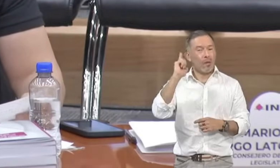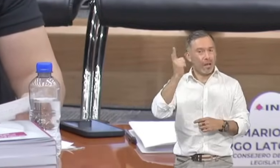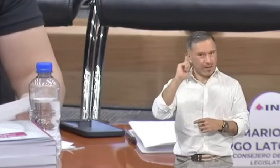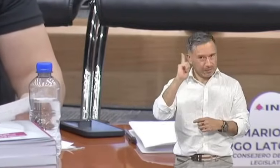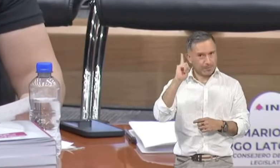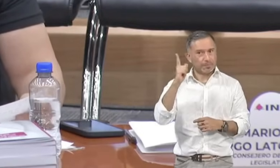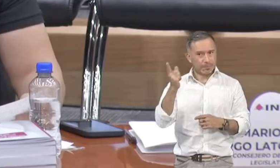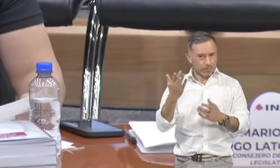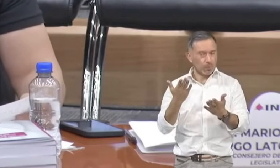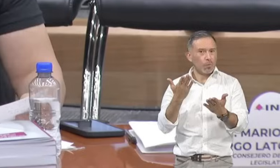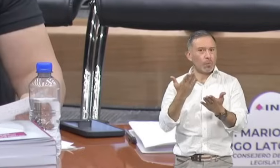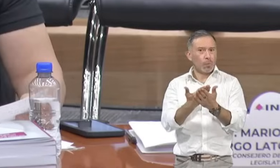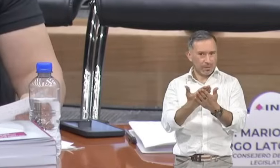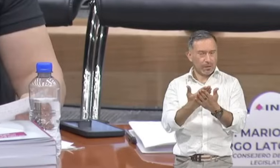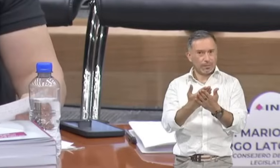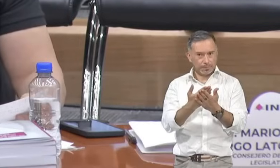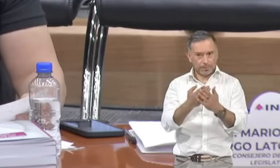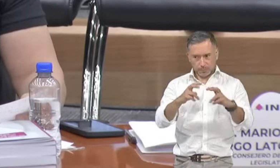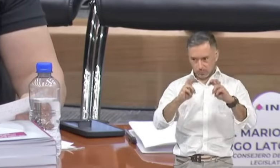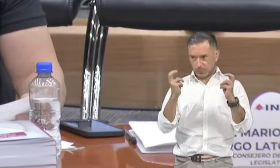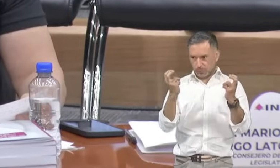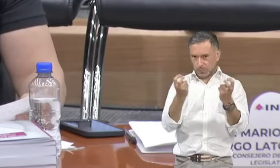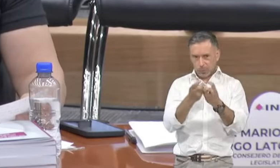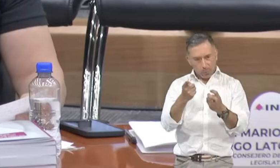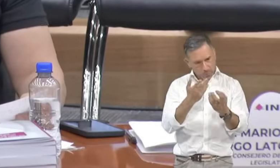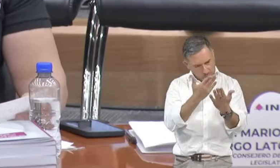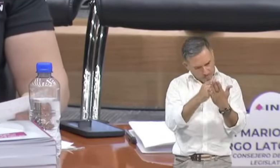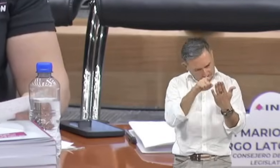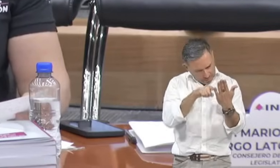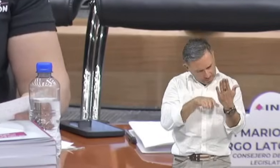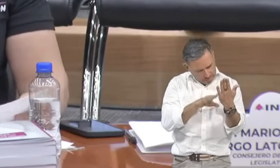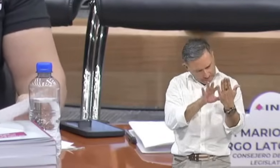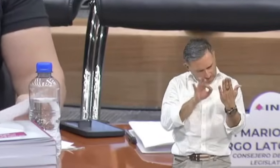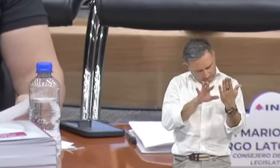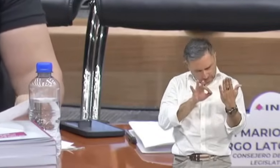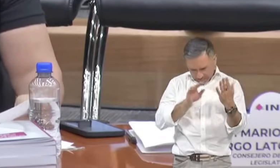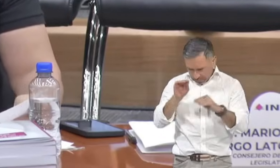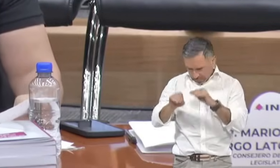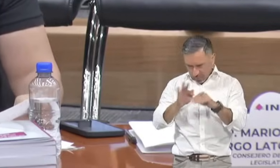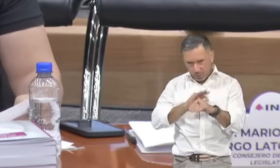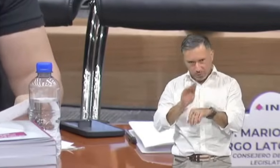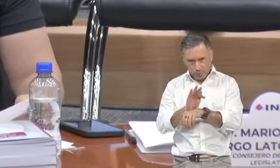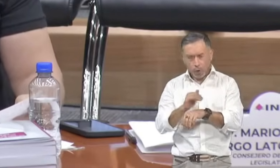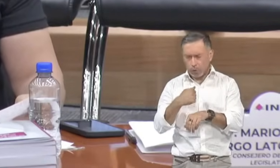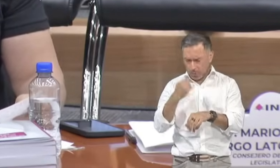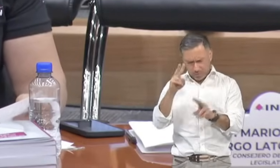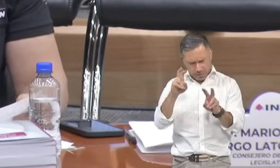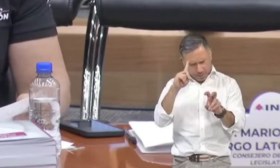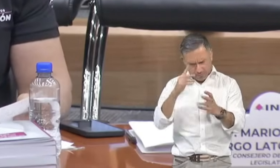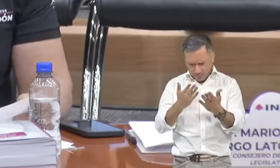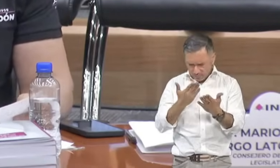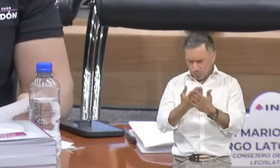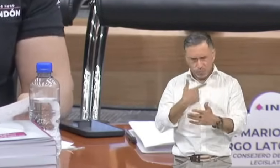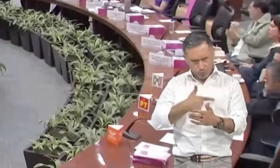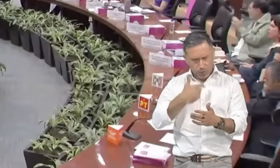esta propuesta por esta herradura lo que crean que sea rescatable, y nosotros estamos a disposición de seguir aportando para este tema. Es cuanto,